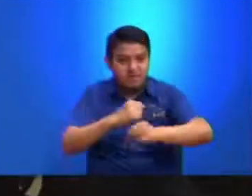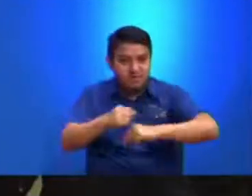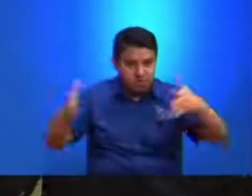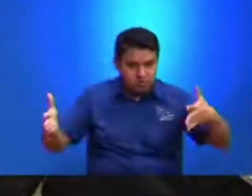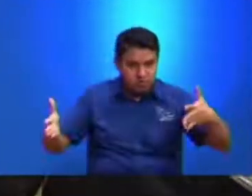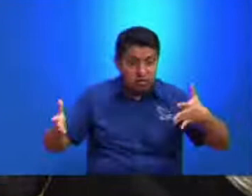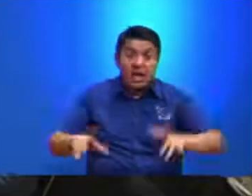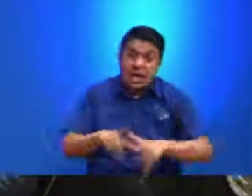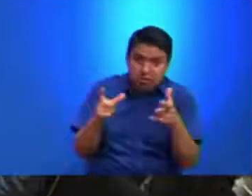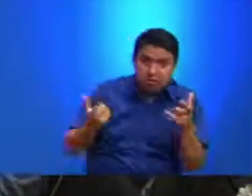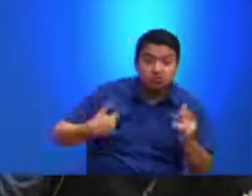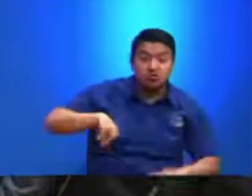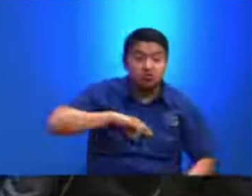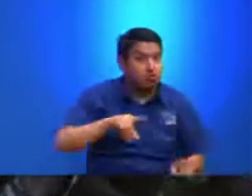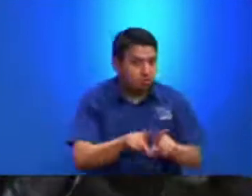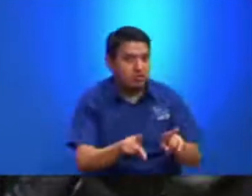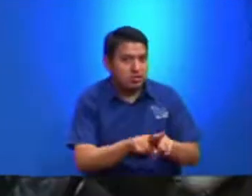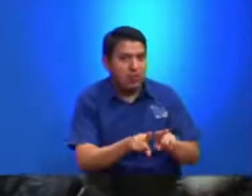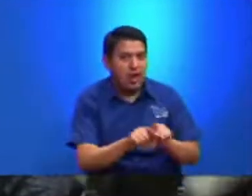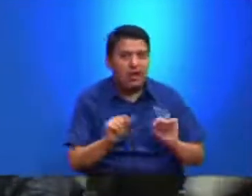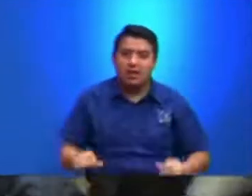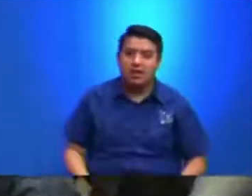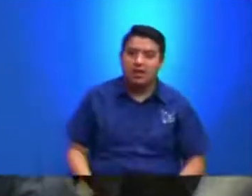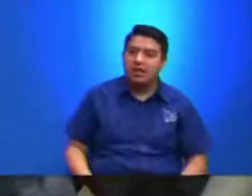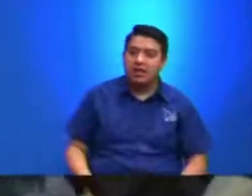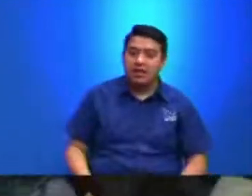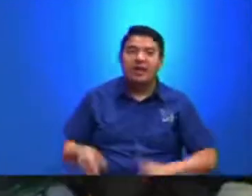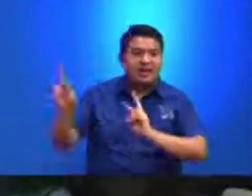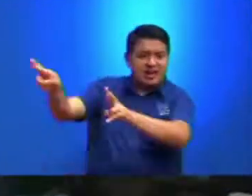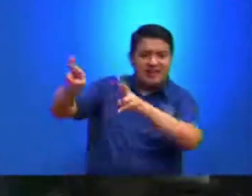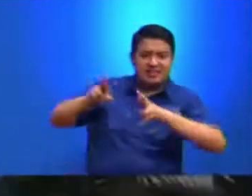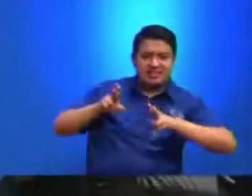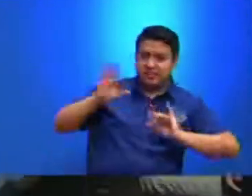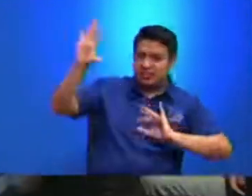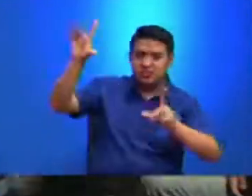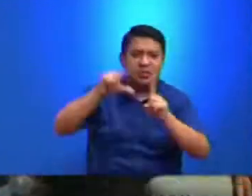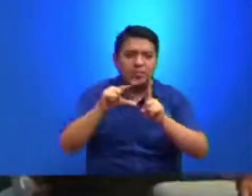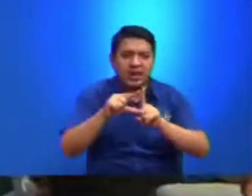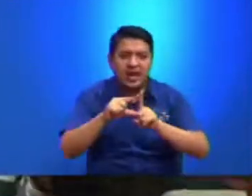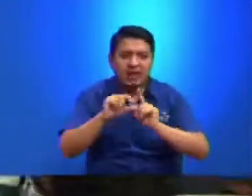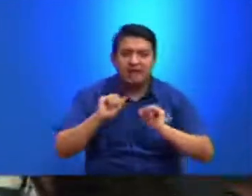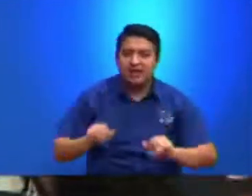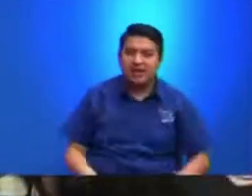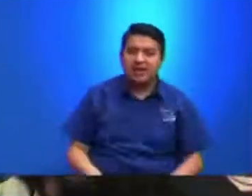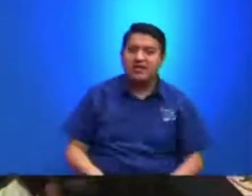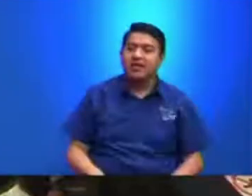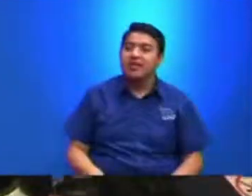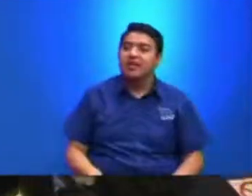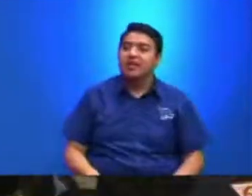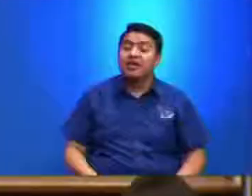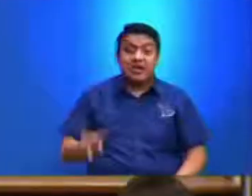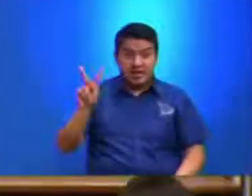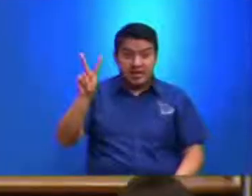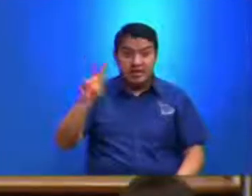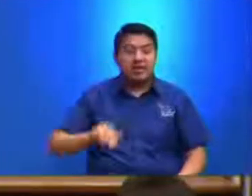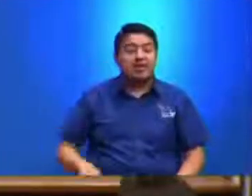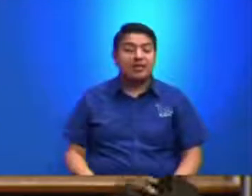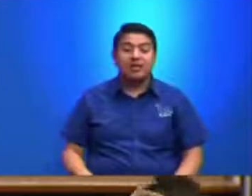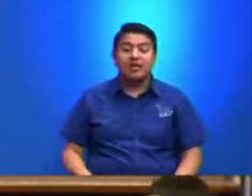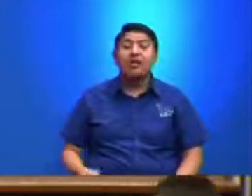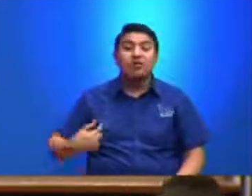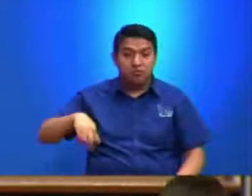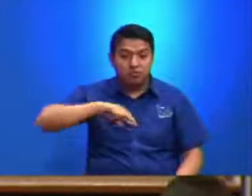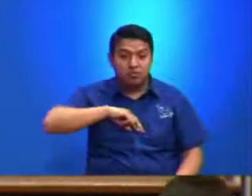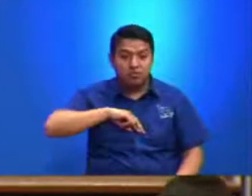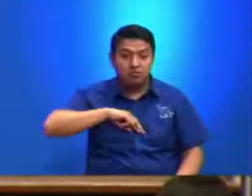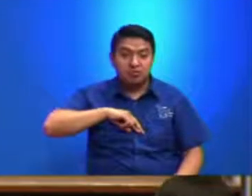esa palabra rema sobre tu vida, que te haga alzar tus alas, levantar el